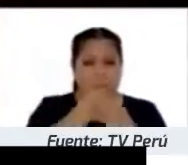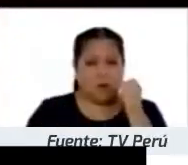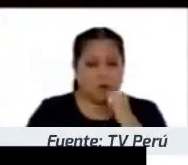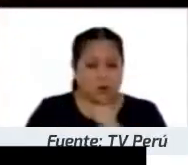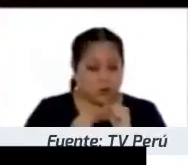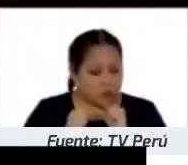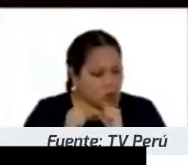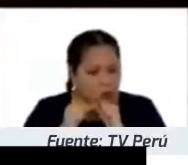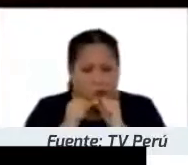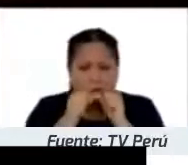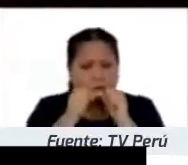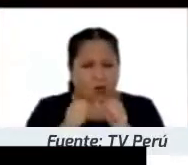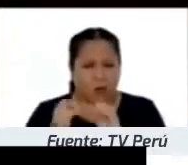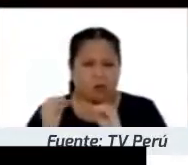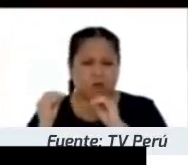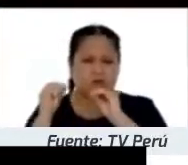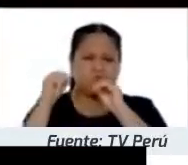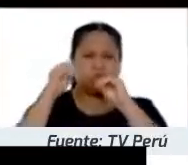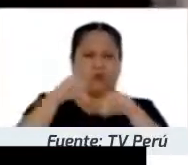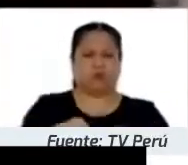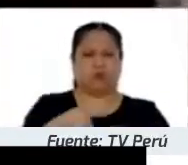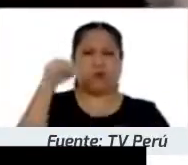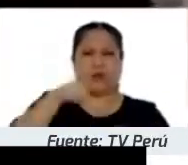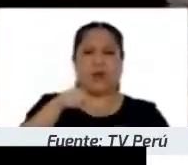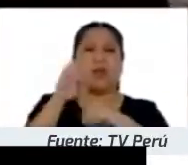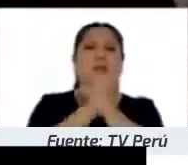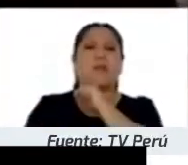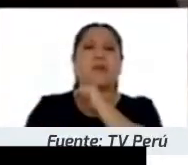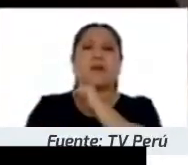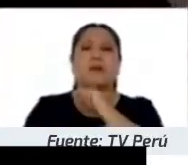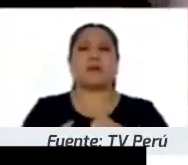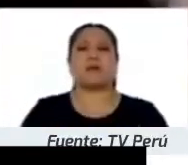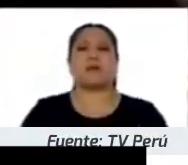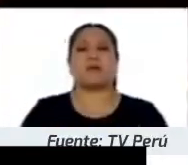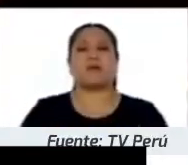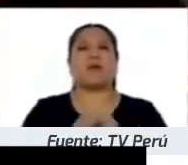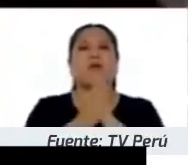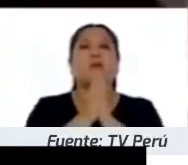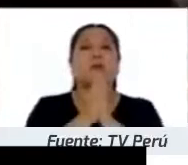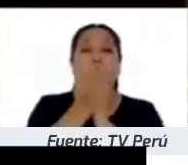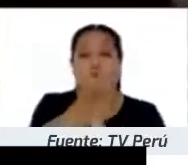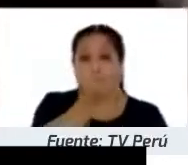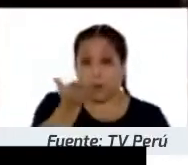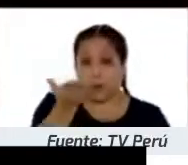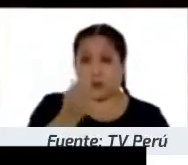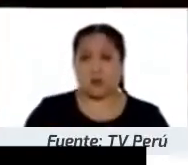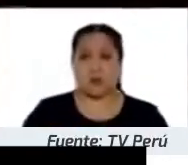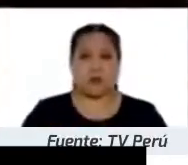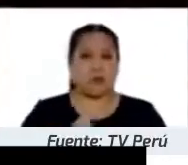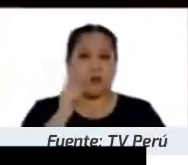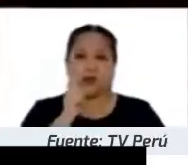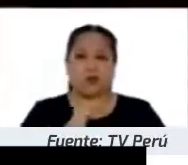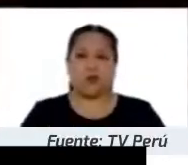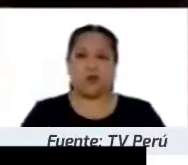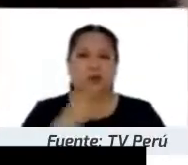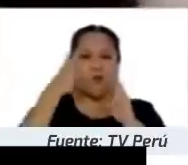seguir posicionándose en el suelo, en el país. Pido a ustedes no caer en